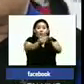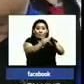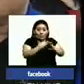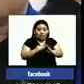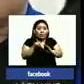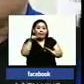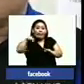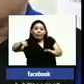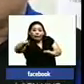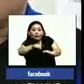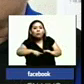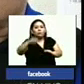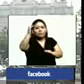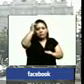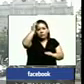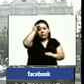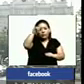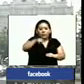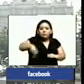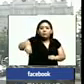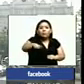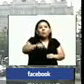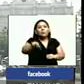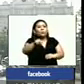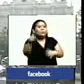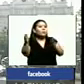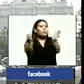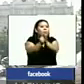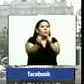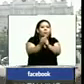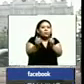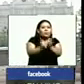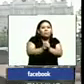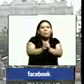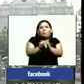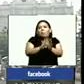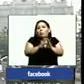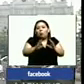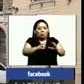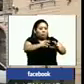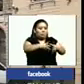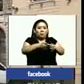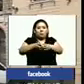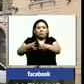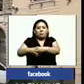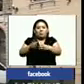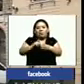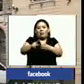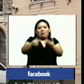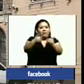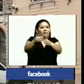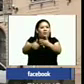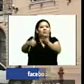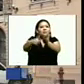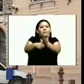porque ellas Son las que están En el sector Otro problema Es la dispersión De ordenanzas En todas las municipalidades Por